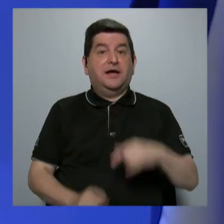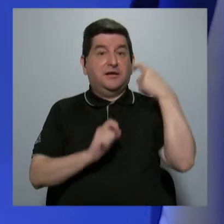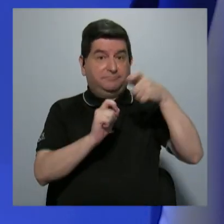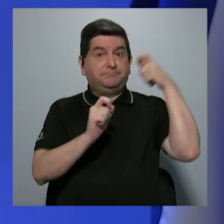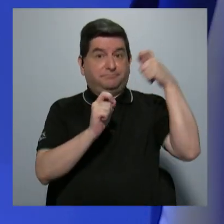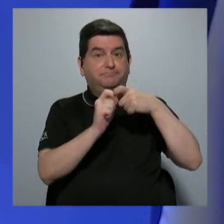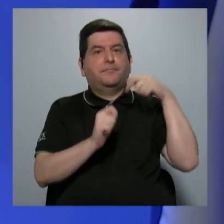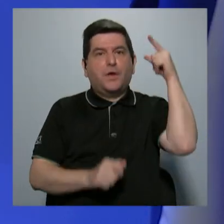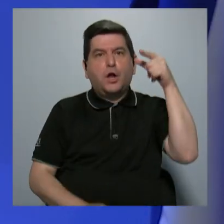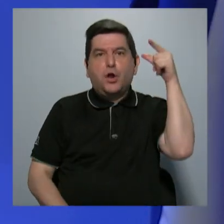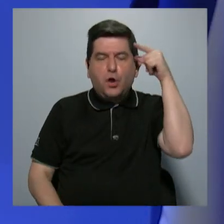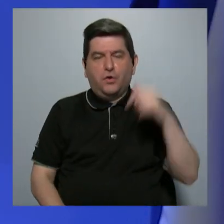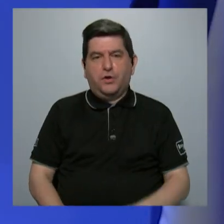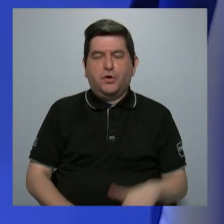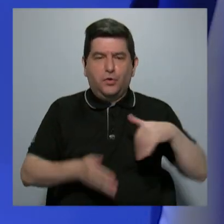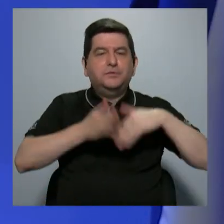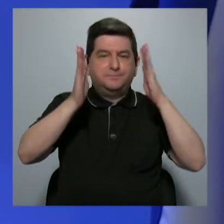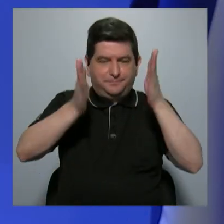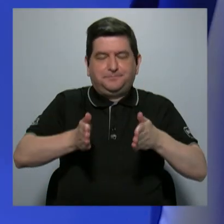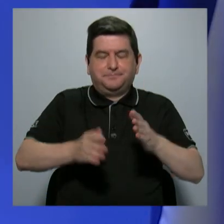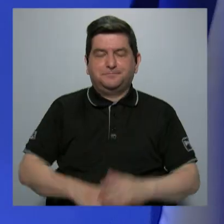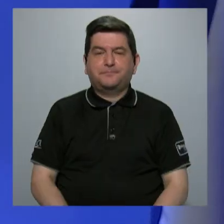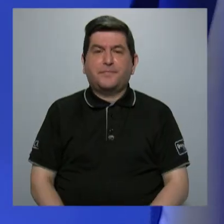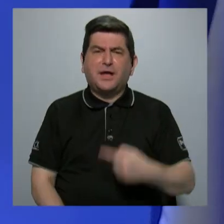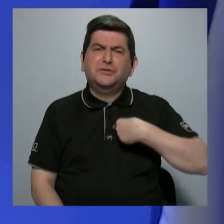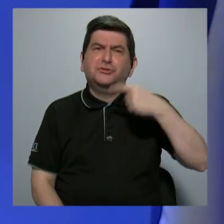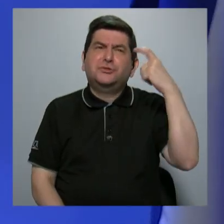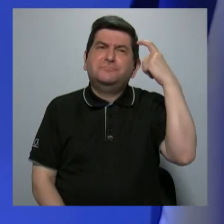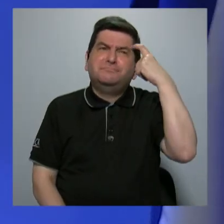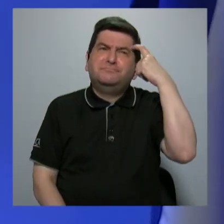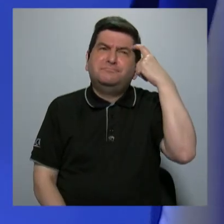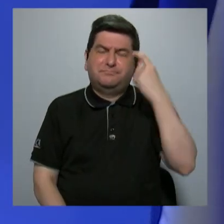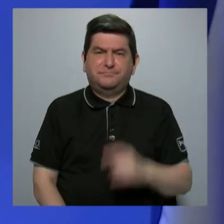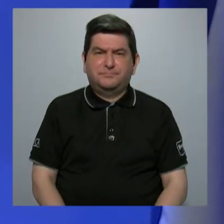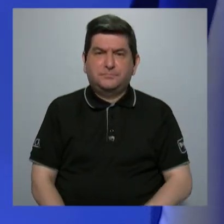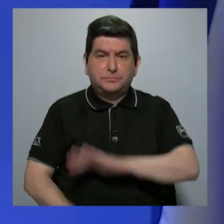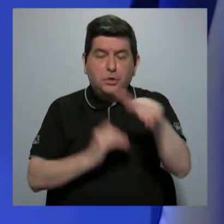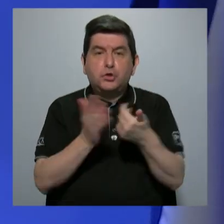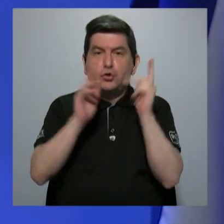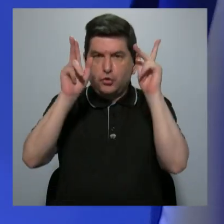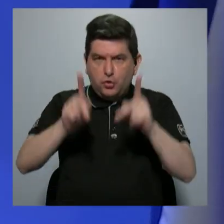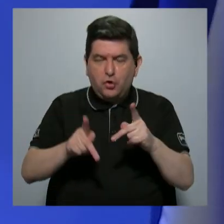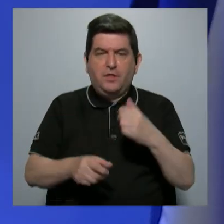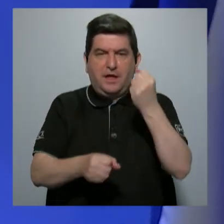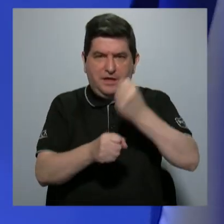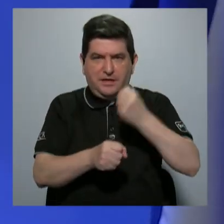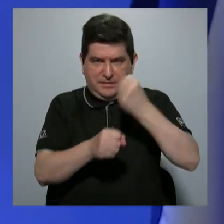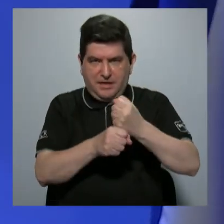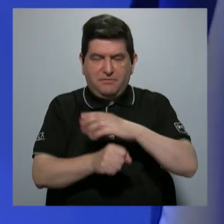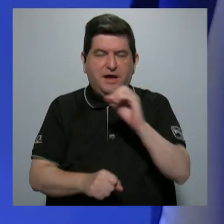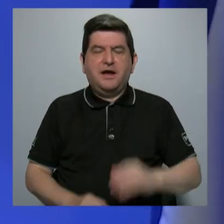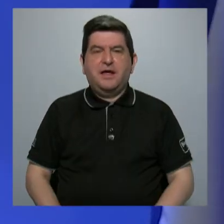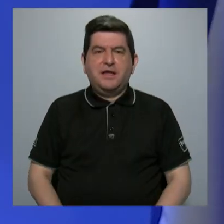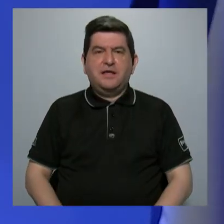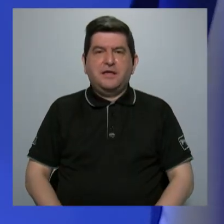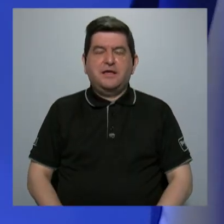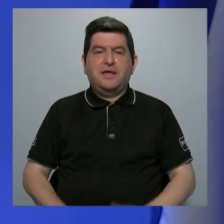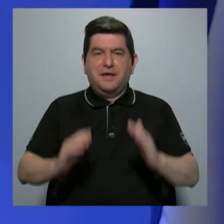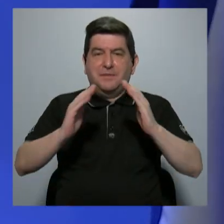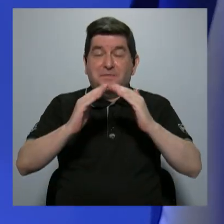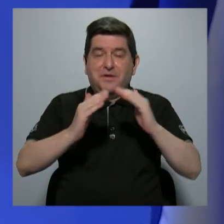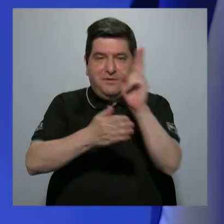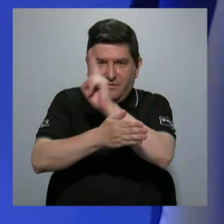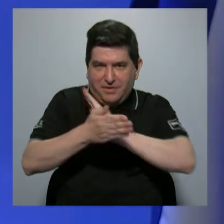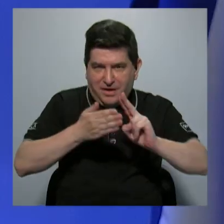específicamente, por supuesto, con la comunidad estudiantil. Yo pensaría que cualquier persona que trabaje y habite esta universidad tiene